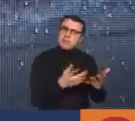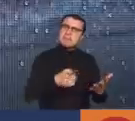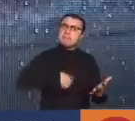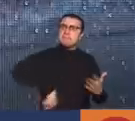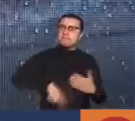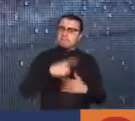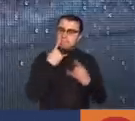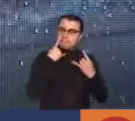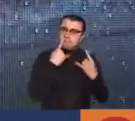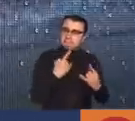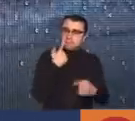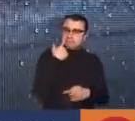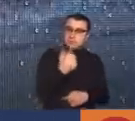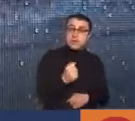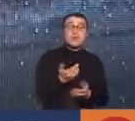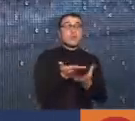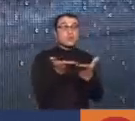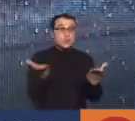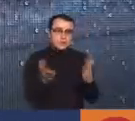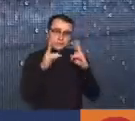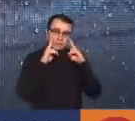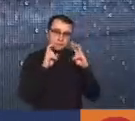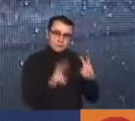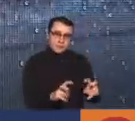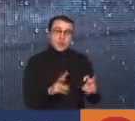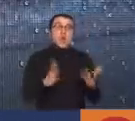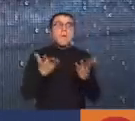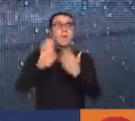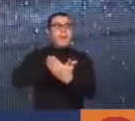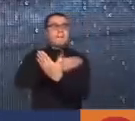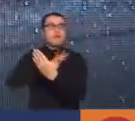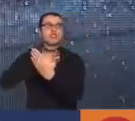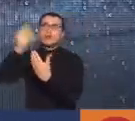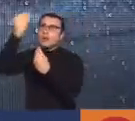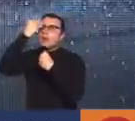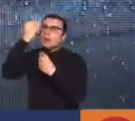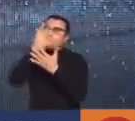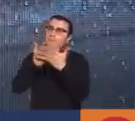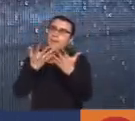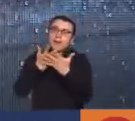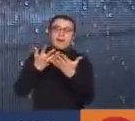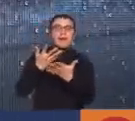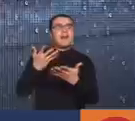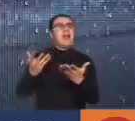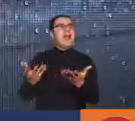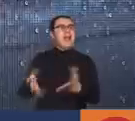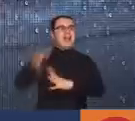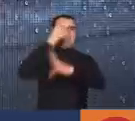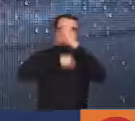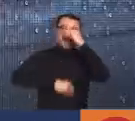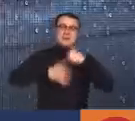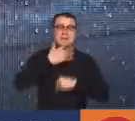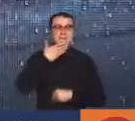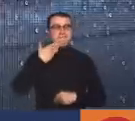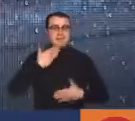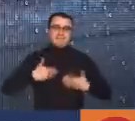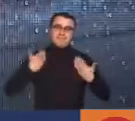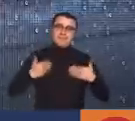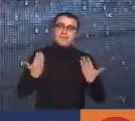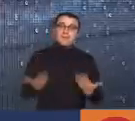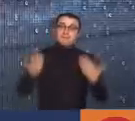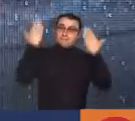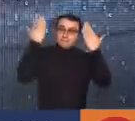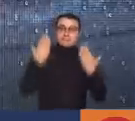gracia. Y si uno la estudia en la música, pues entra con más gracia. Entonces,